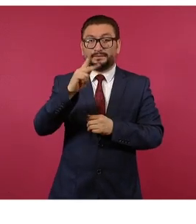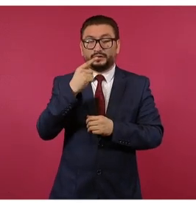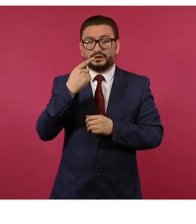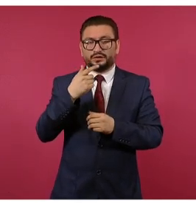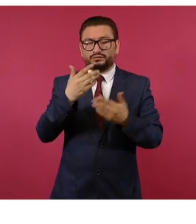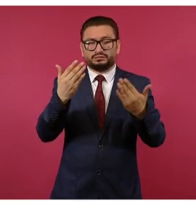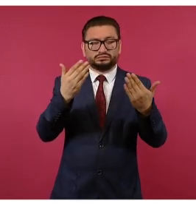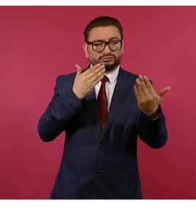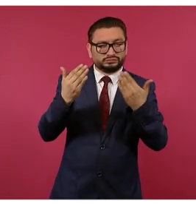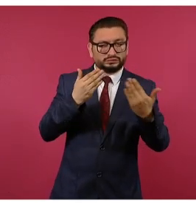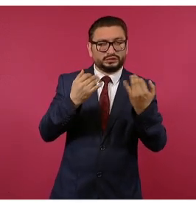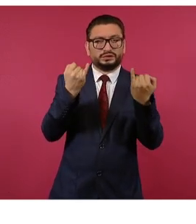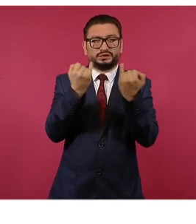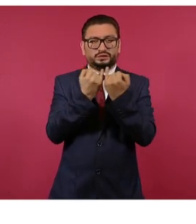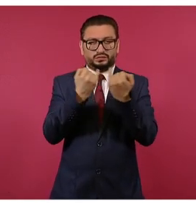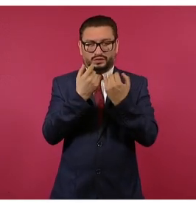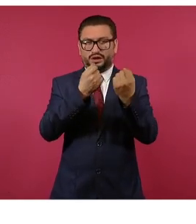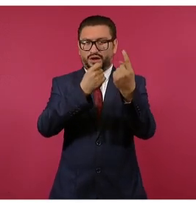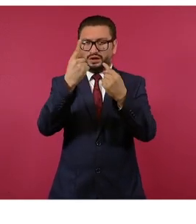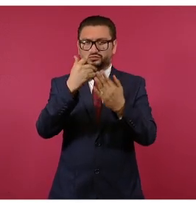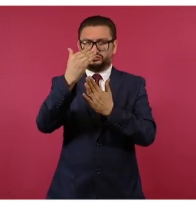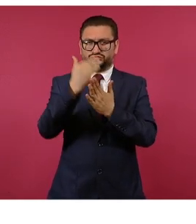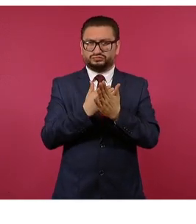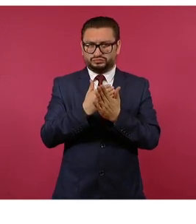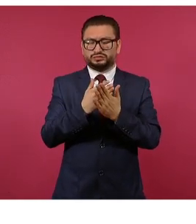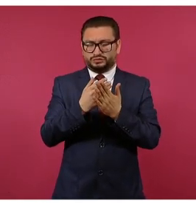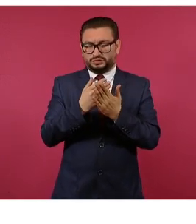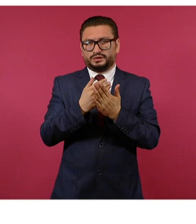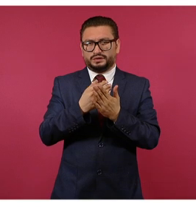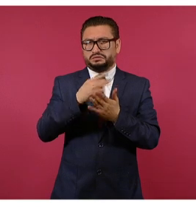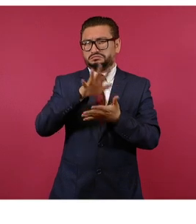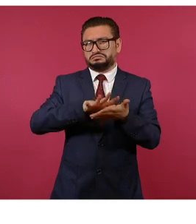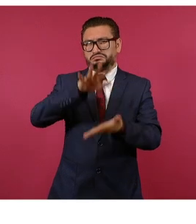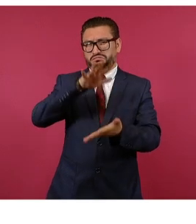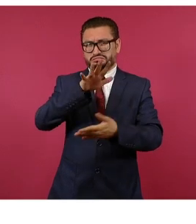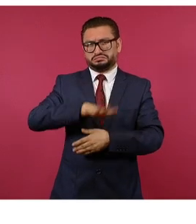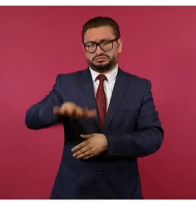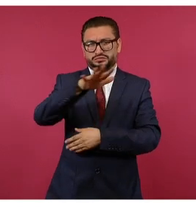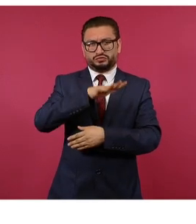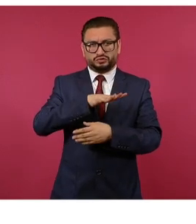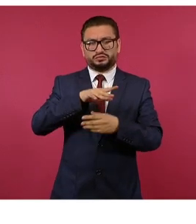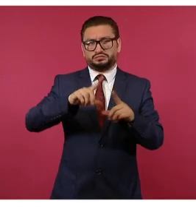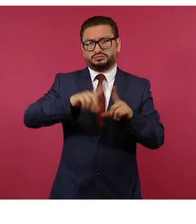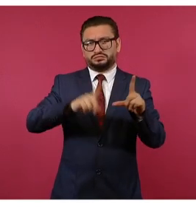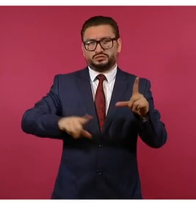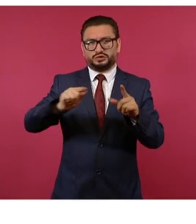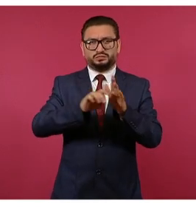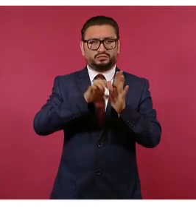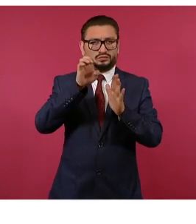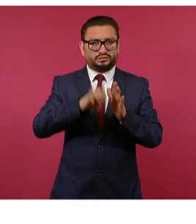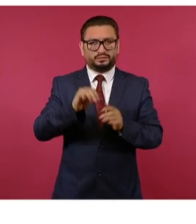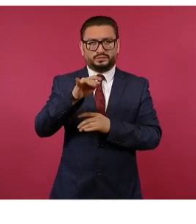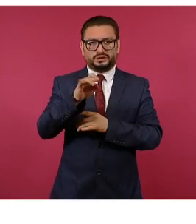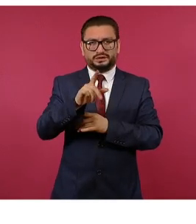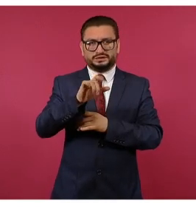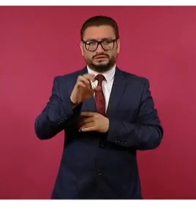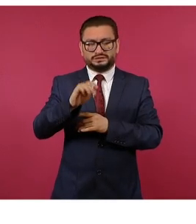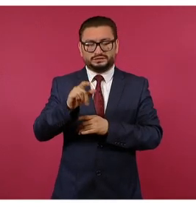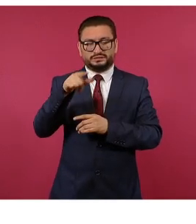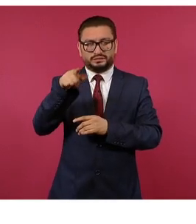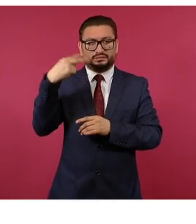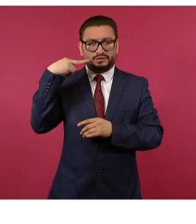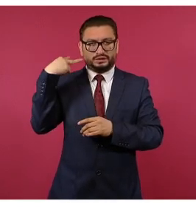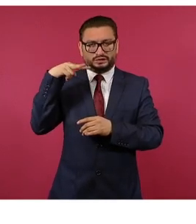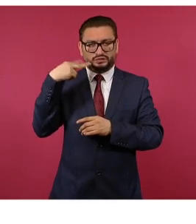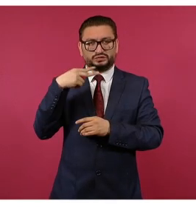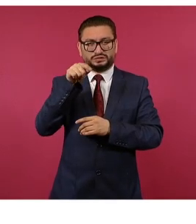en contraste, de la misma manera, también tenemos muy buenos precios en la mayoría de los casos en todo el país, como por ejemplo en Medellín de Bravo, Veracruz.